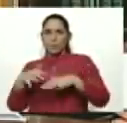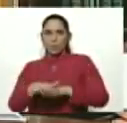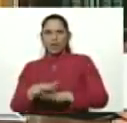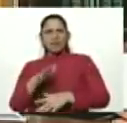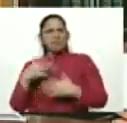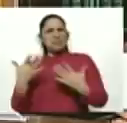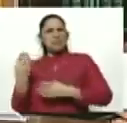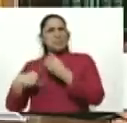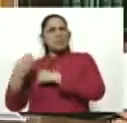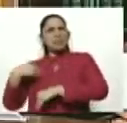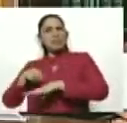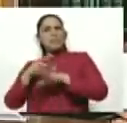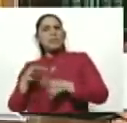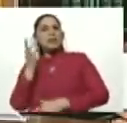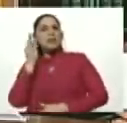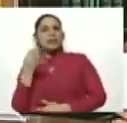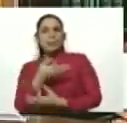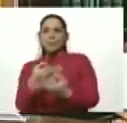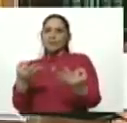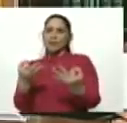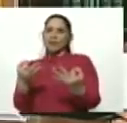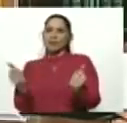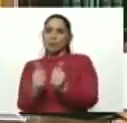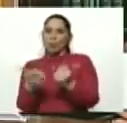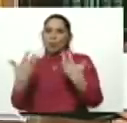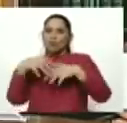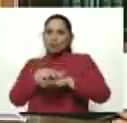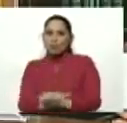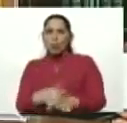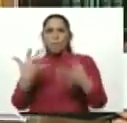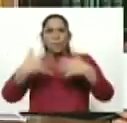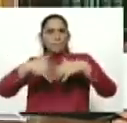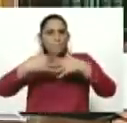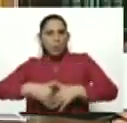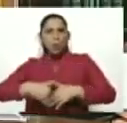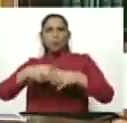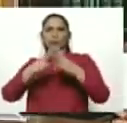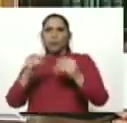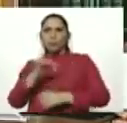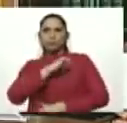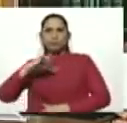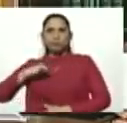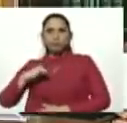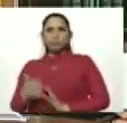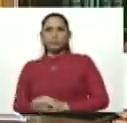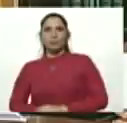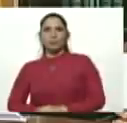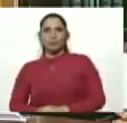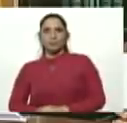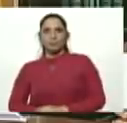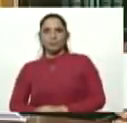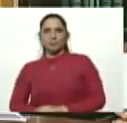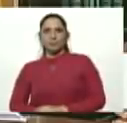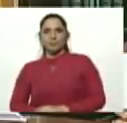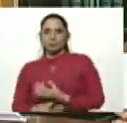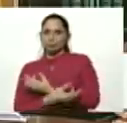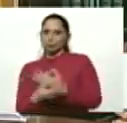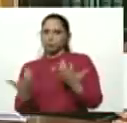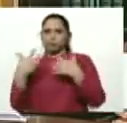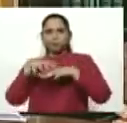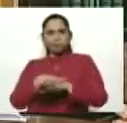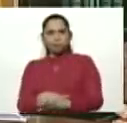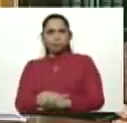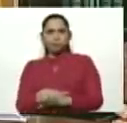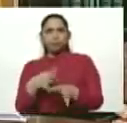Laya? La perfecta comunión con los sectores empresariales, los sectores privados, la perfecta comunión.